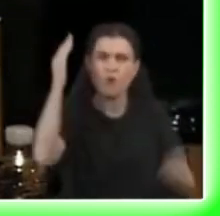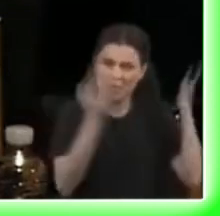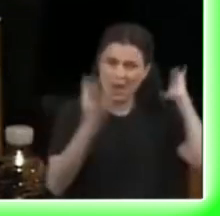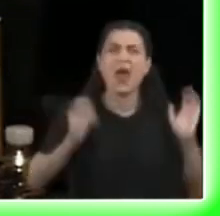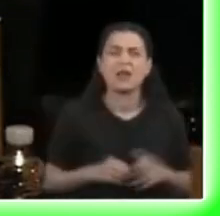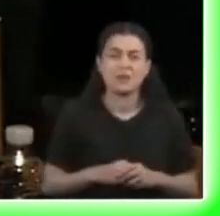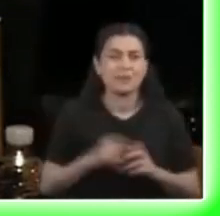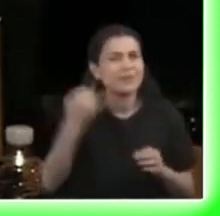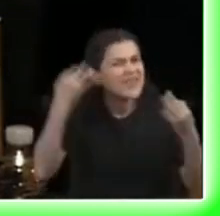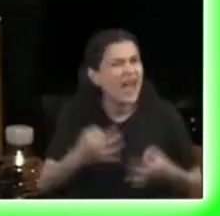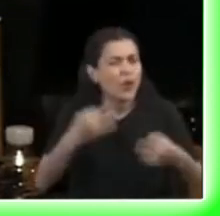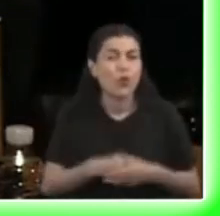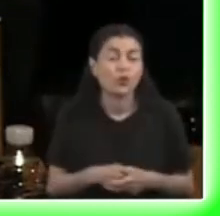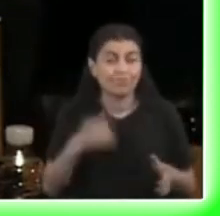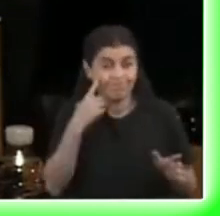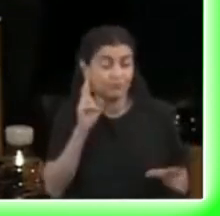de Massa.